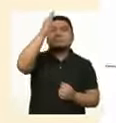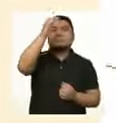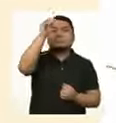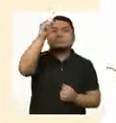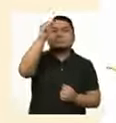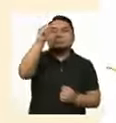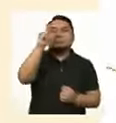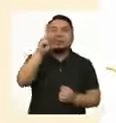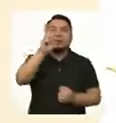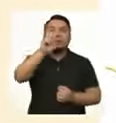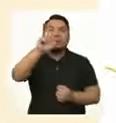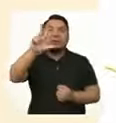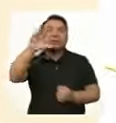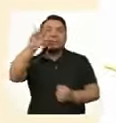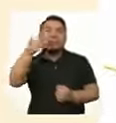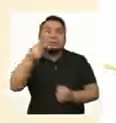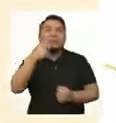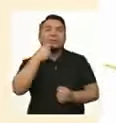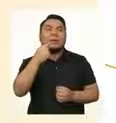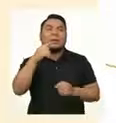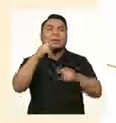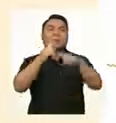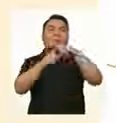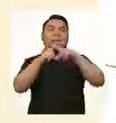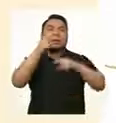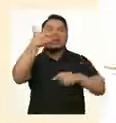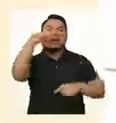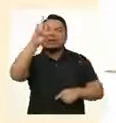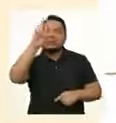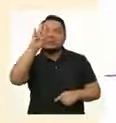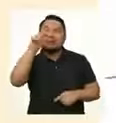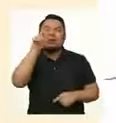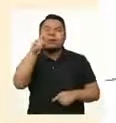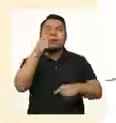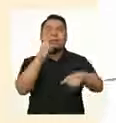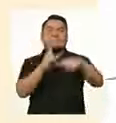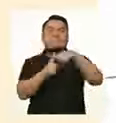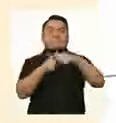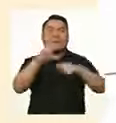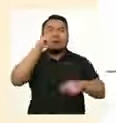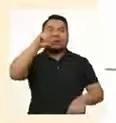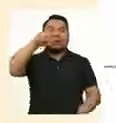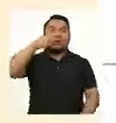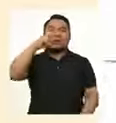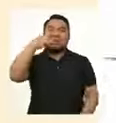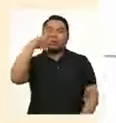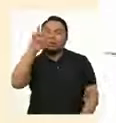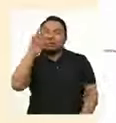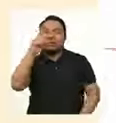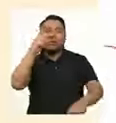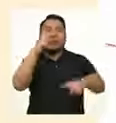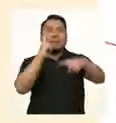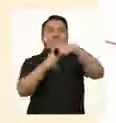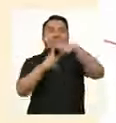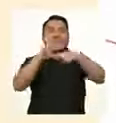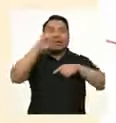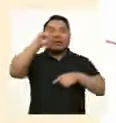más 23 centésimos, más 17 centésimos, más 17